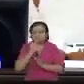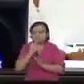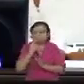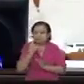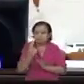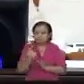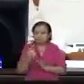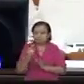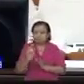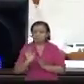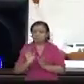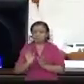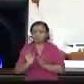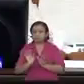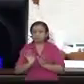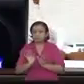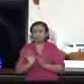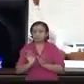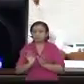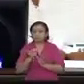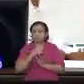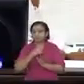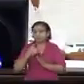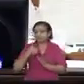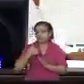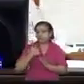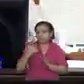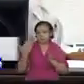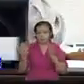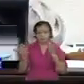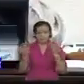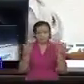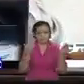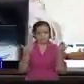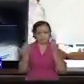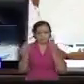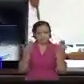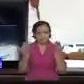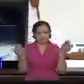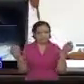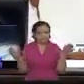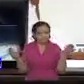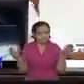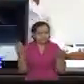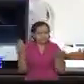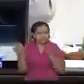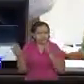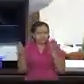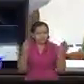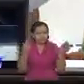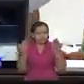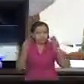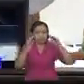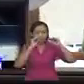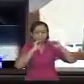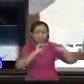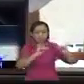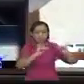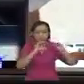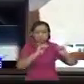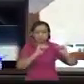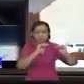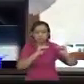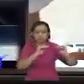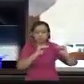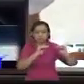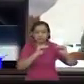decir, ¿verdad?, y hacer una comparación, solo imaginarse una comparación con lo que era la educación